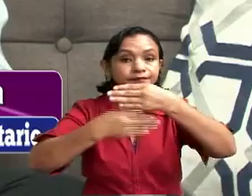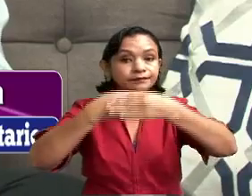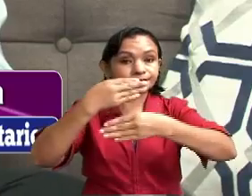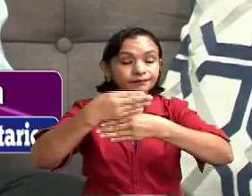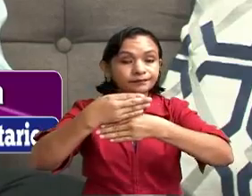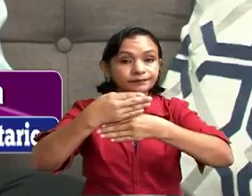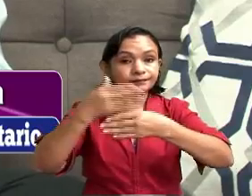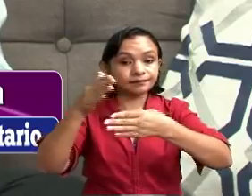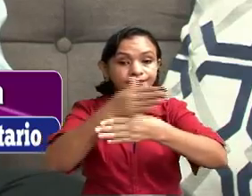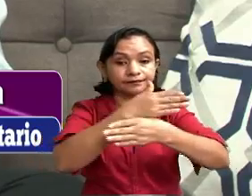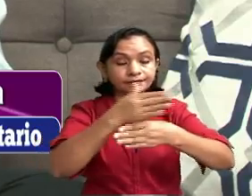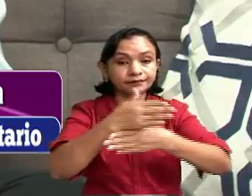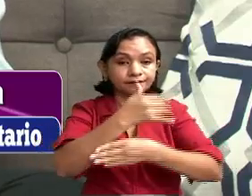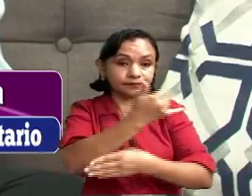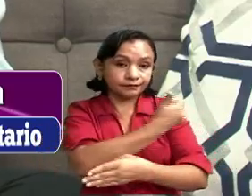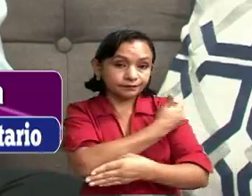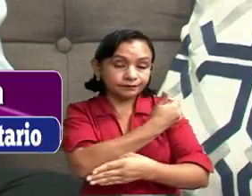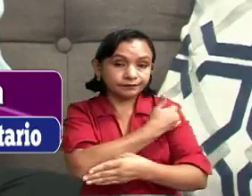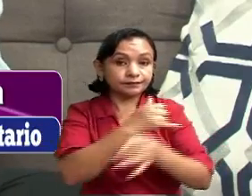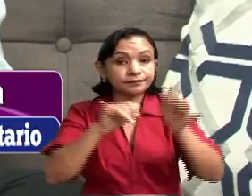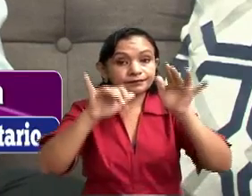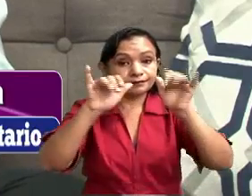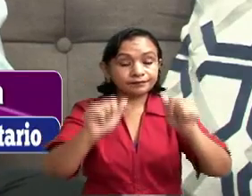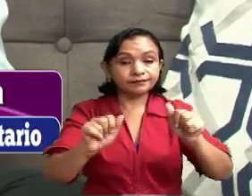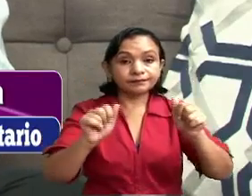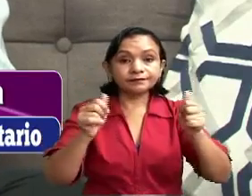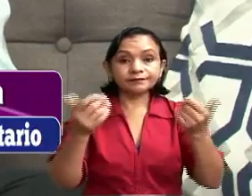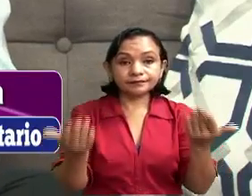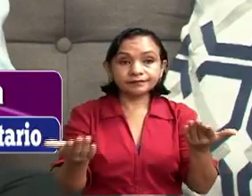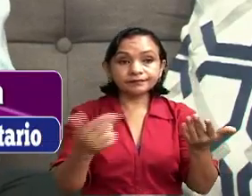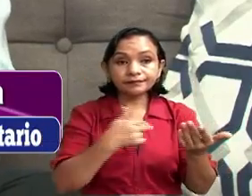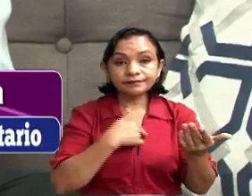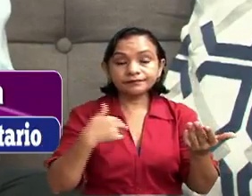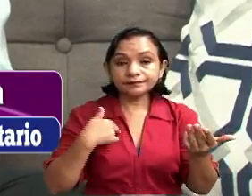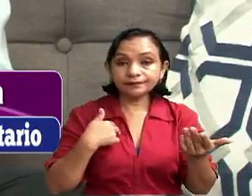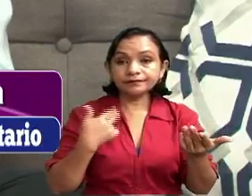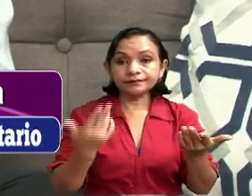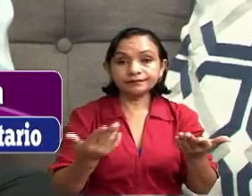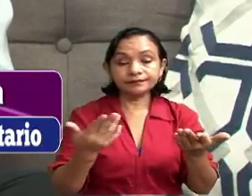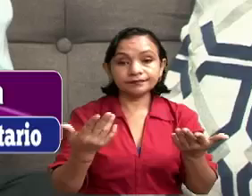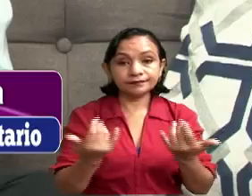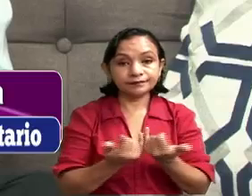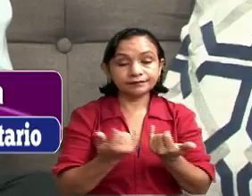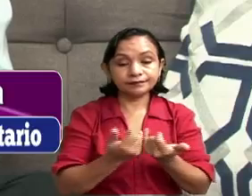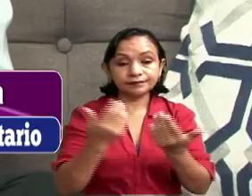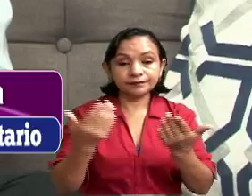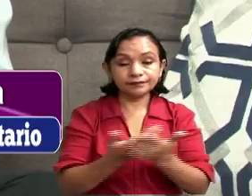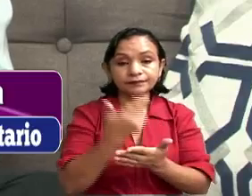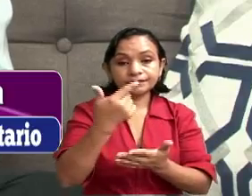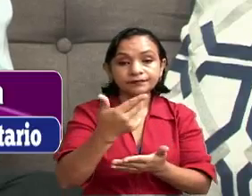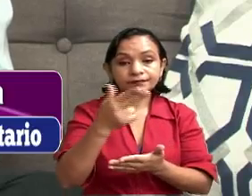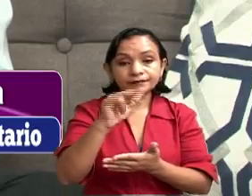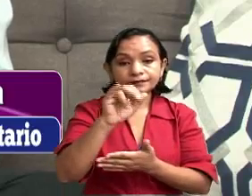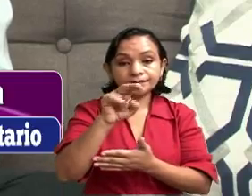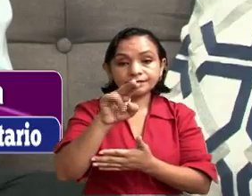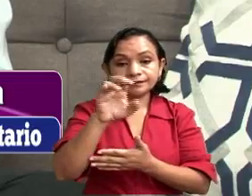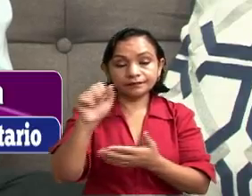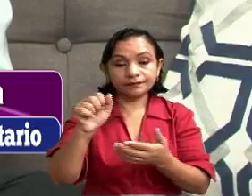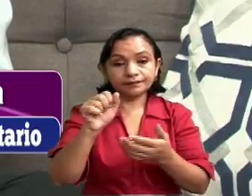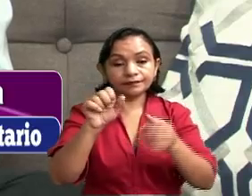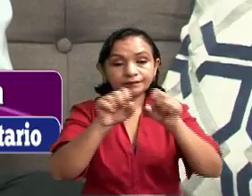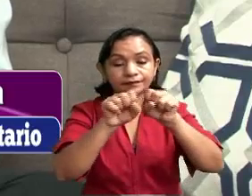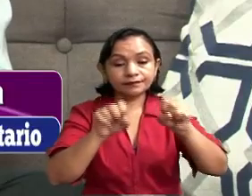primarios o ya están en licitación. Algunos licitados, otros en construcción. Por ejemplo, en Nueva Guinea, en San